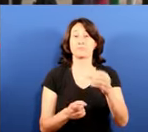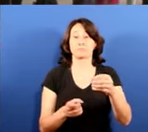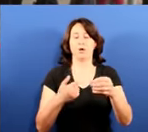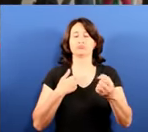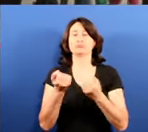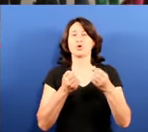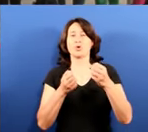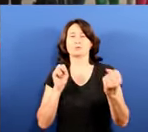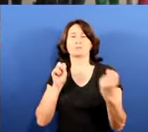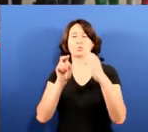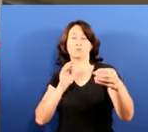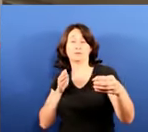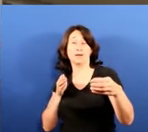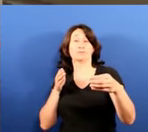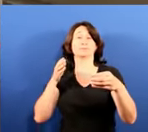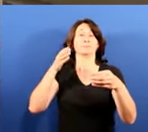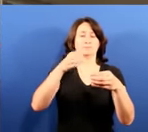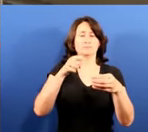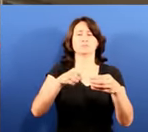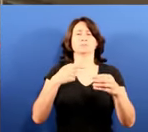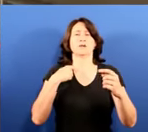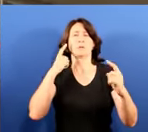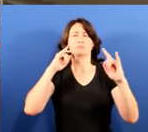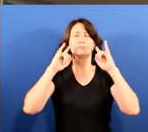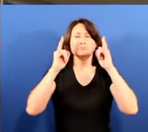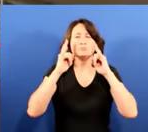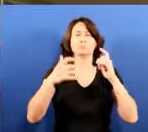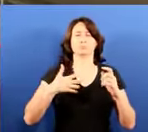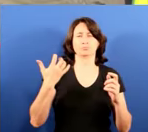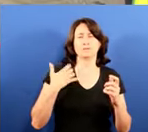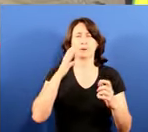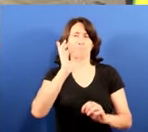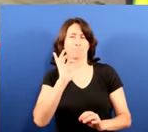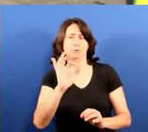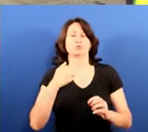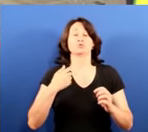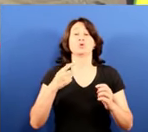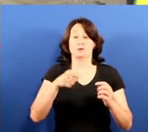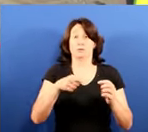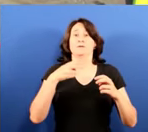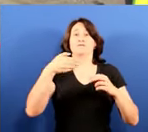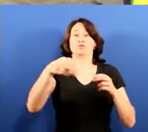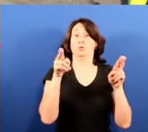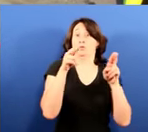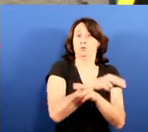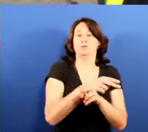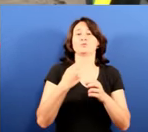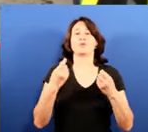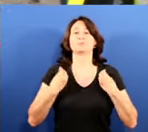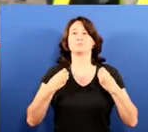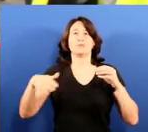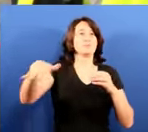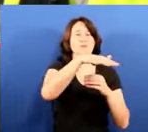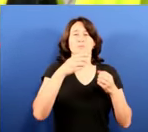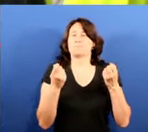urbana de la zona de Basurto y porque miles de vecinos de los barrios de Leseaga, Bentasarra, Santa Ana, Altamira, Basurto y